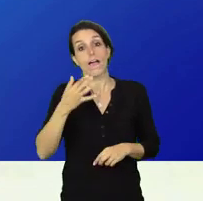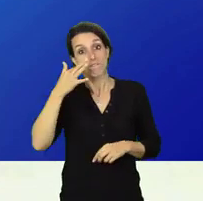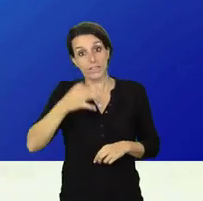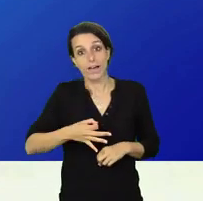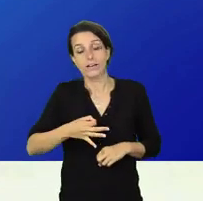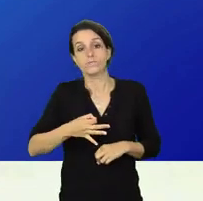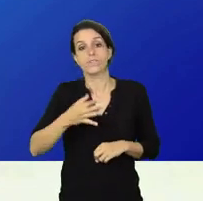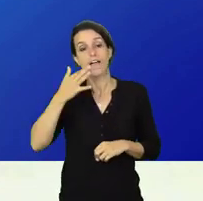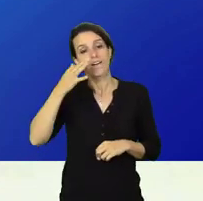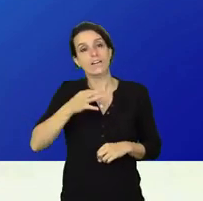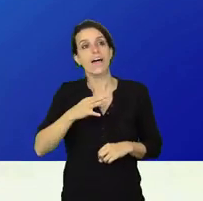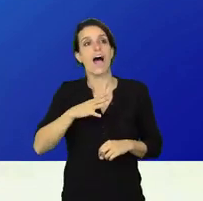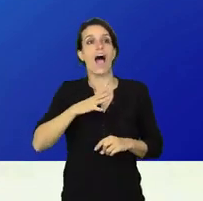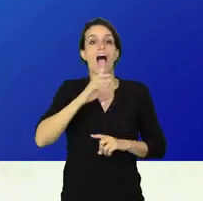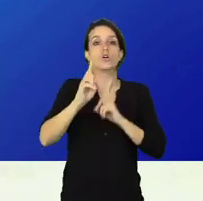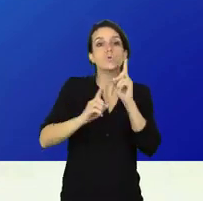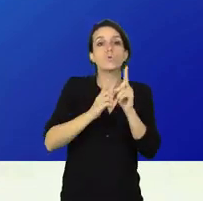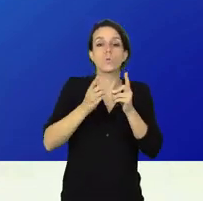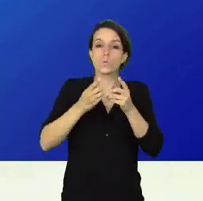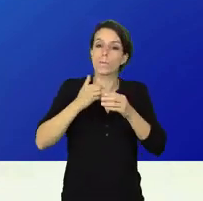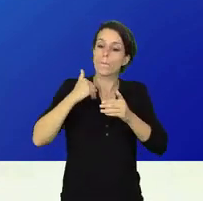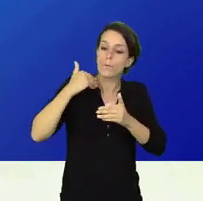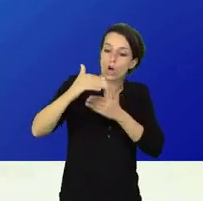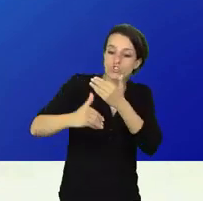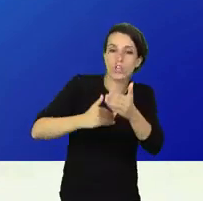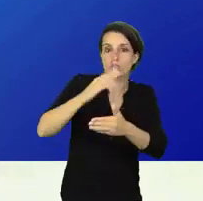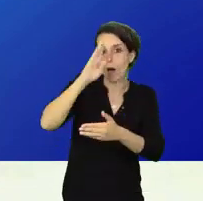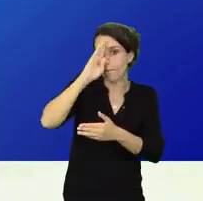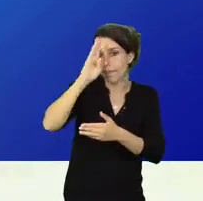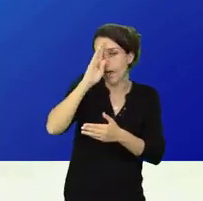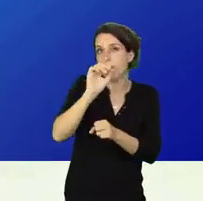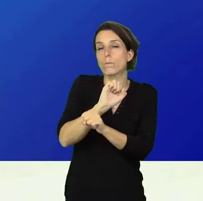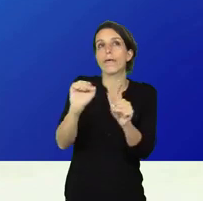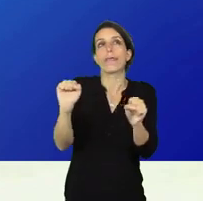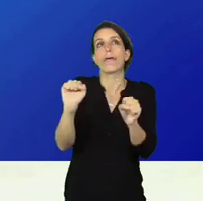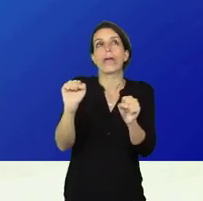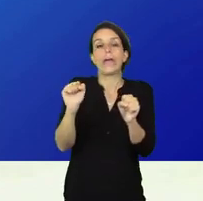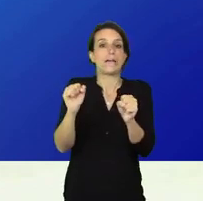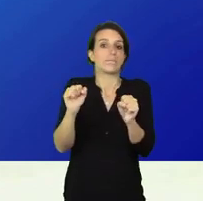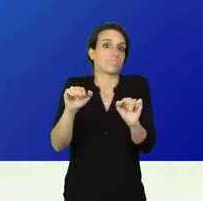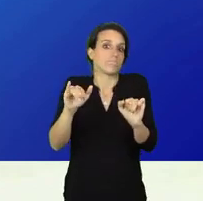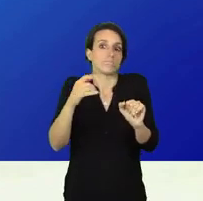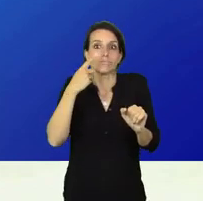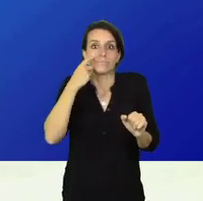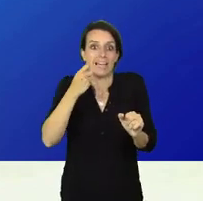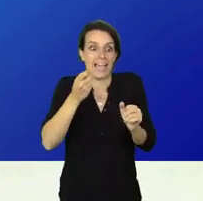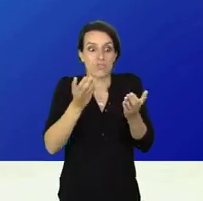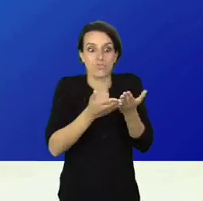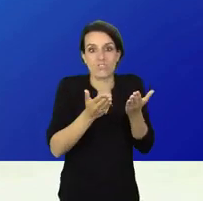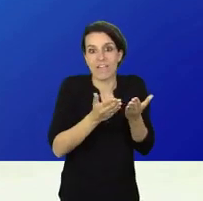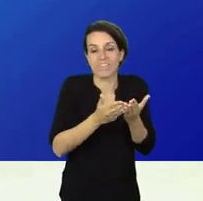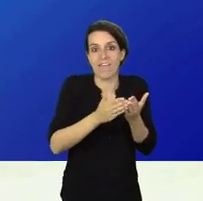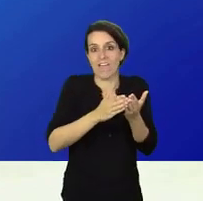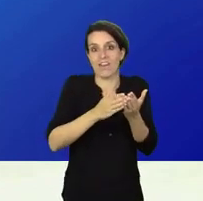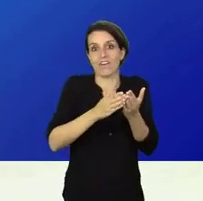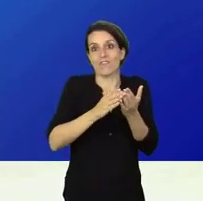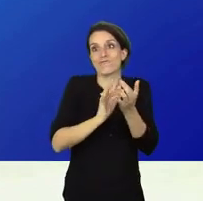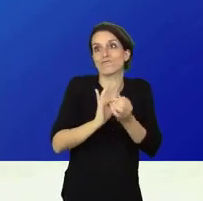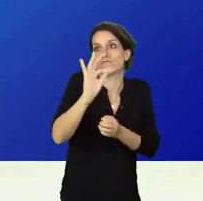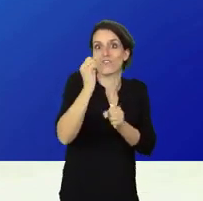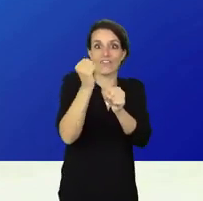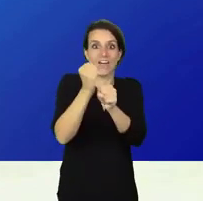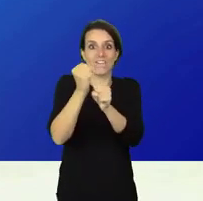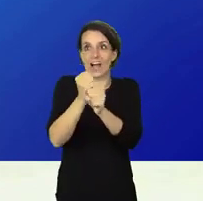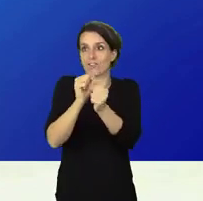Después es cierto que también ciertos de esos aprendizajes los han podido poner en práctica en su entorno